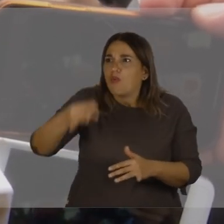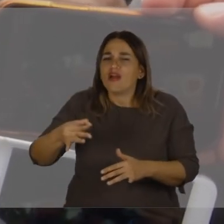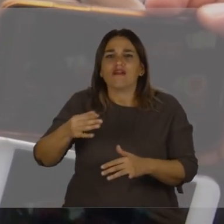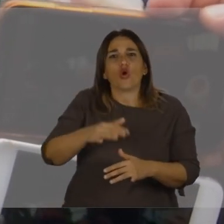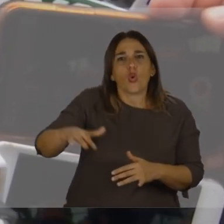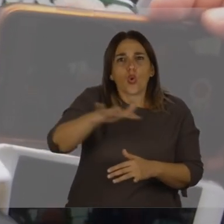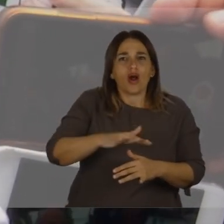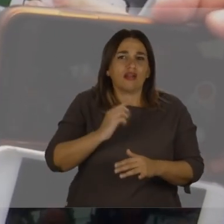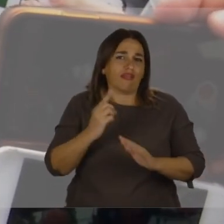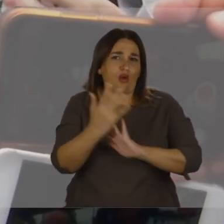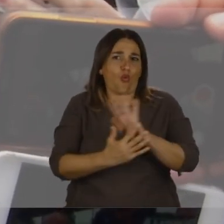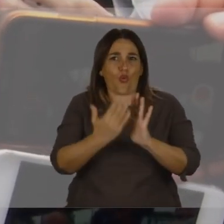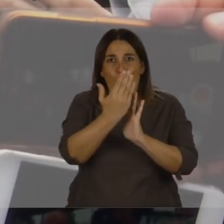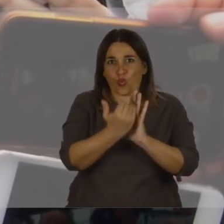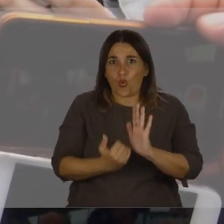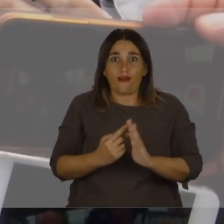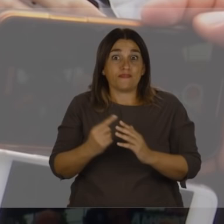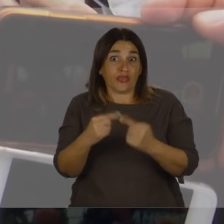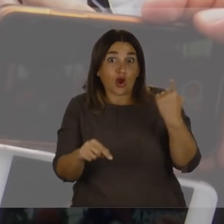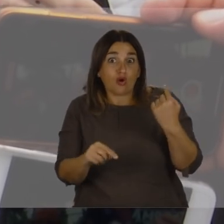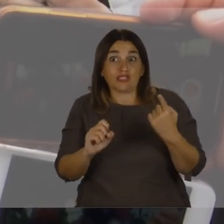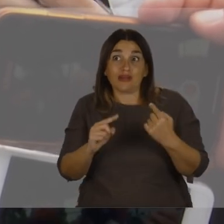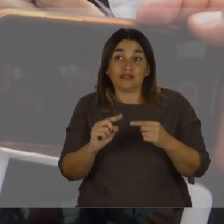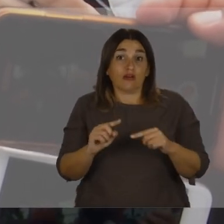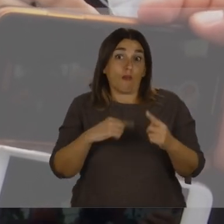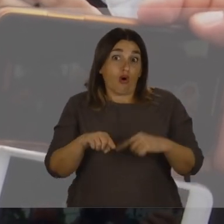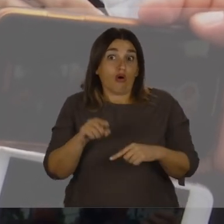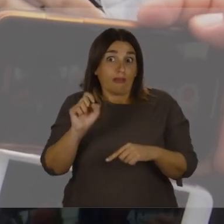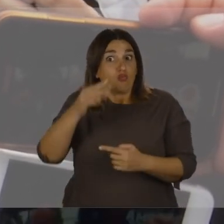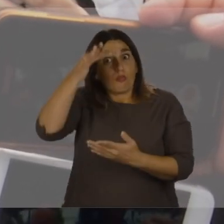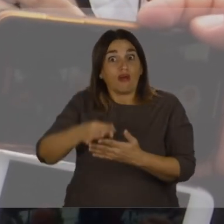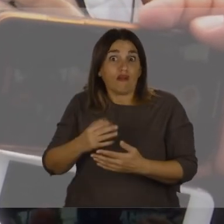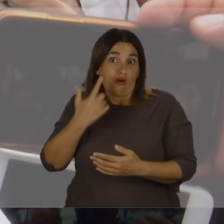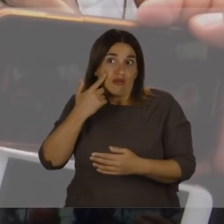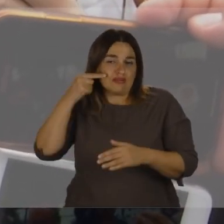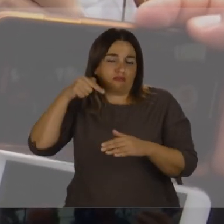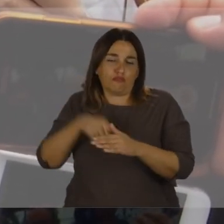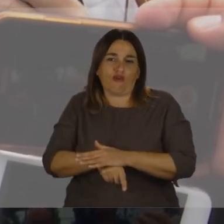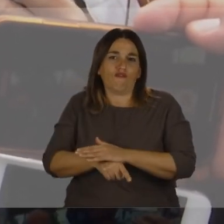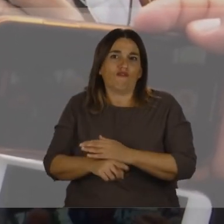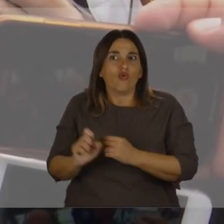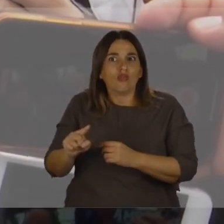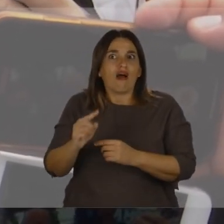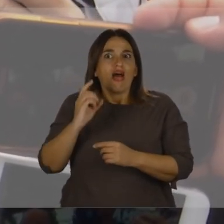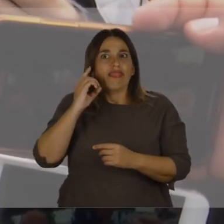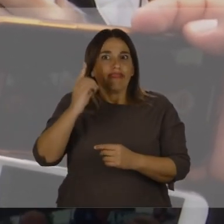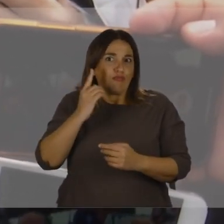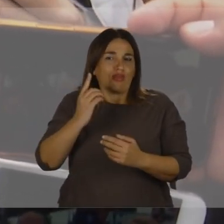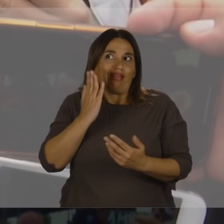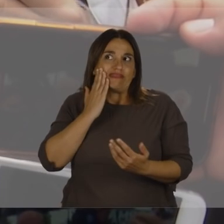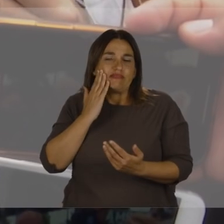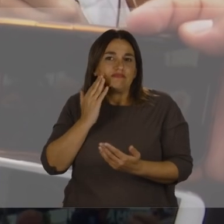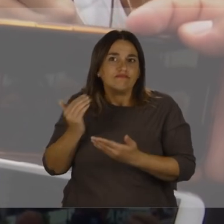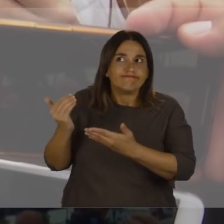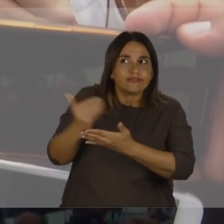las distintas poblaciones del país y a veces cosas que pueden ser chicas para el mundo pero grandes para una localidad le llegan a través de los